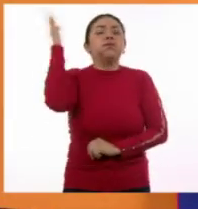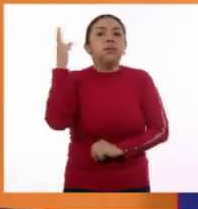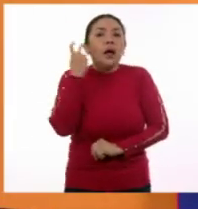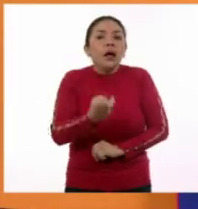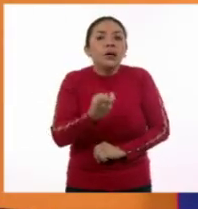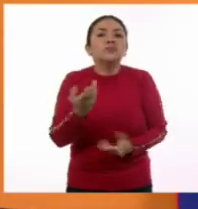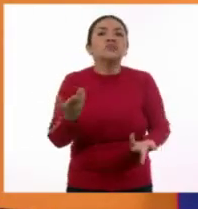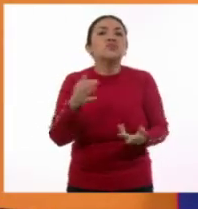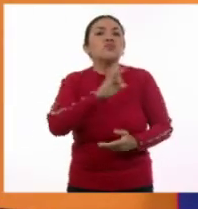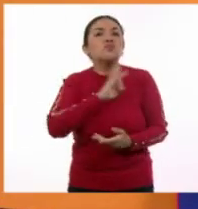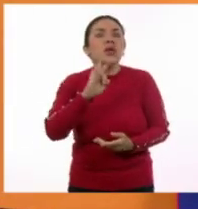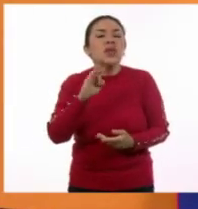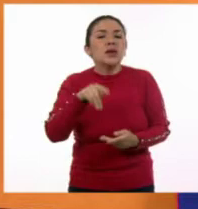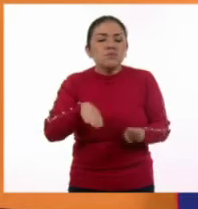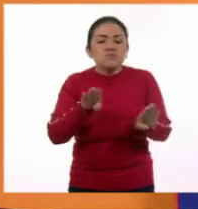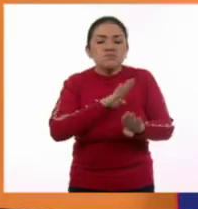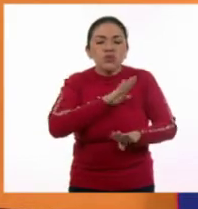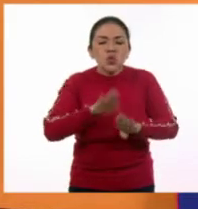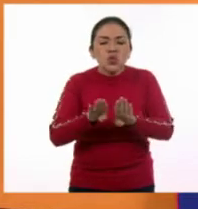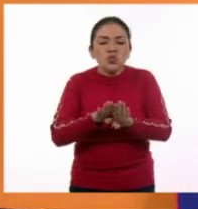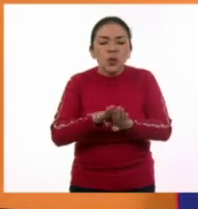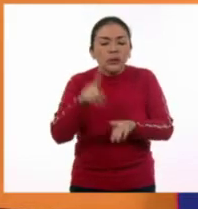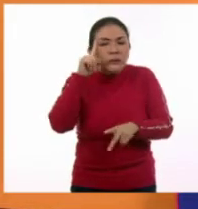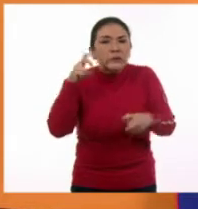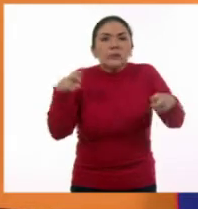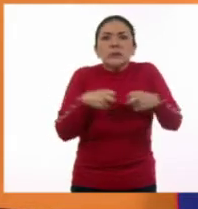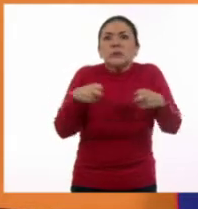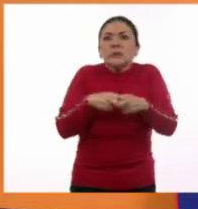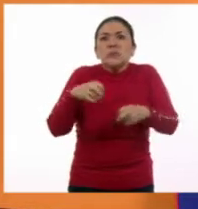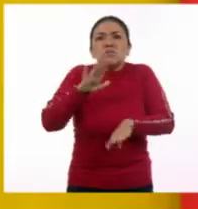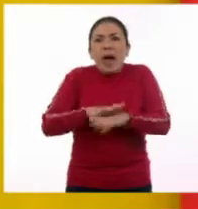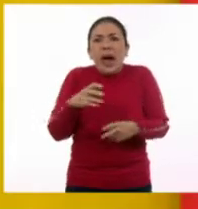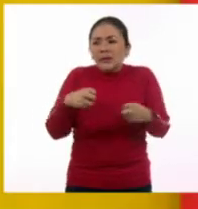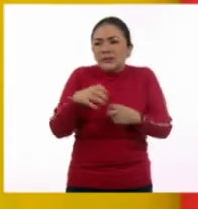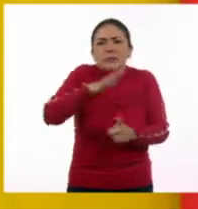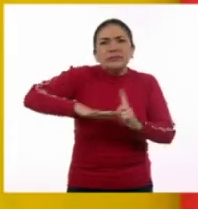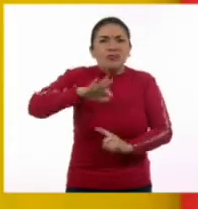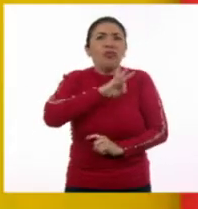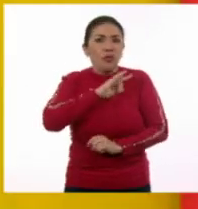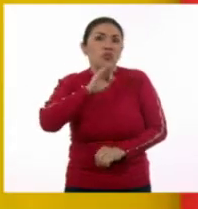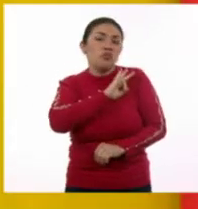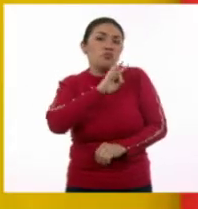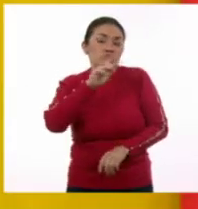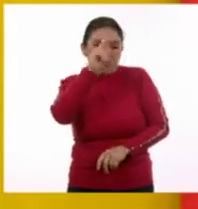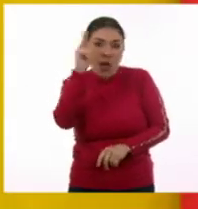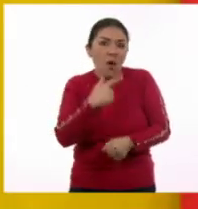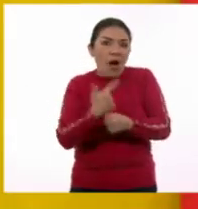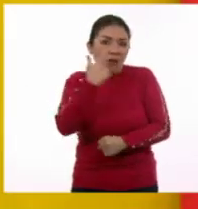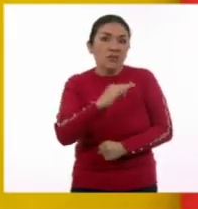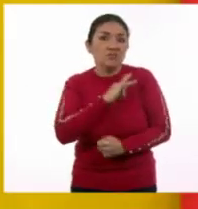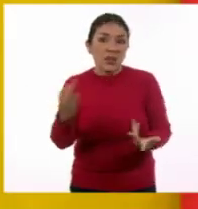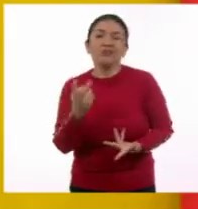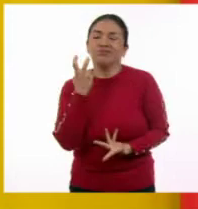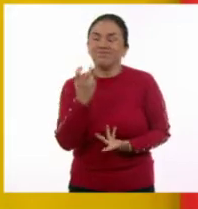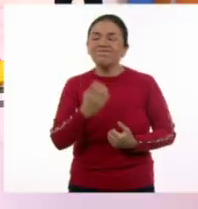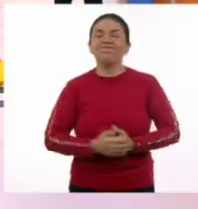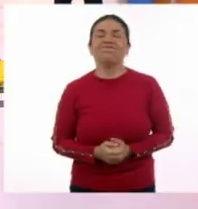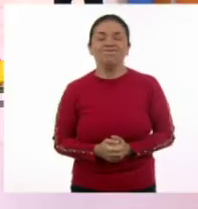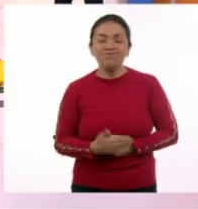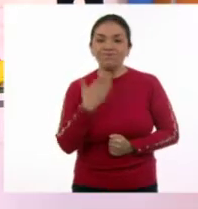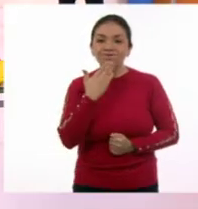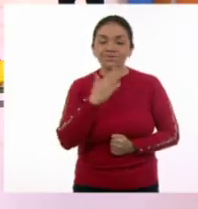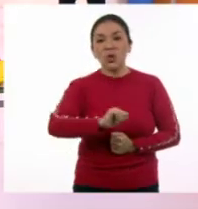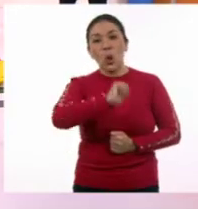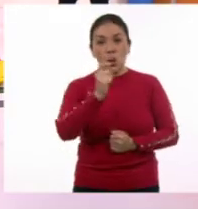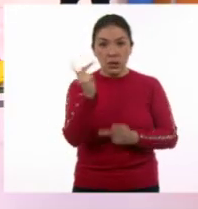y llega a poner más tenso todo el ámbito e incluso se puede poner en riesgo cierto es actualmente claro muy bien